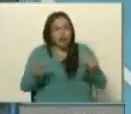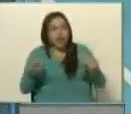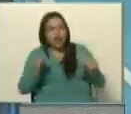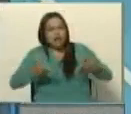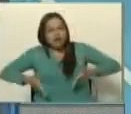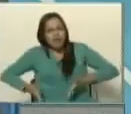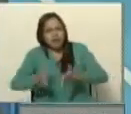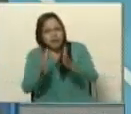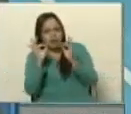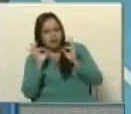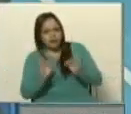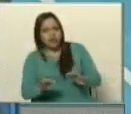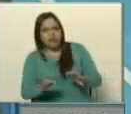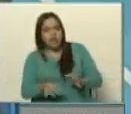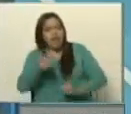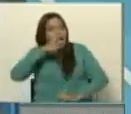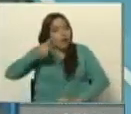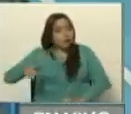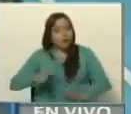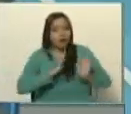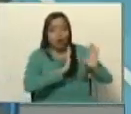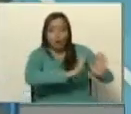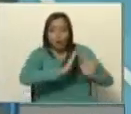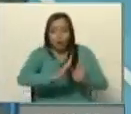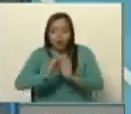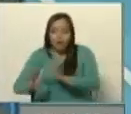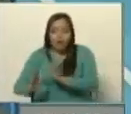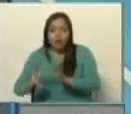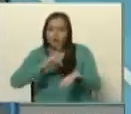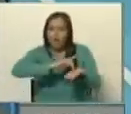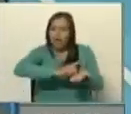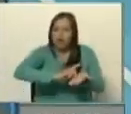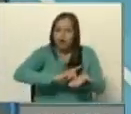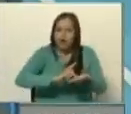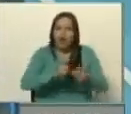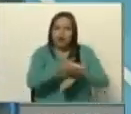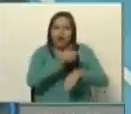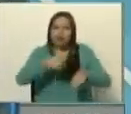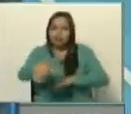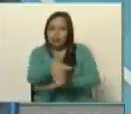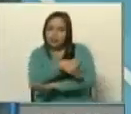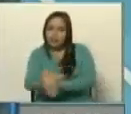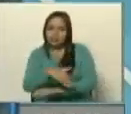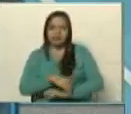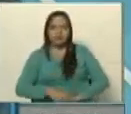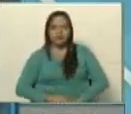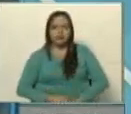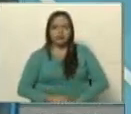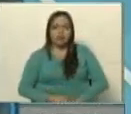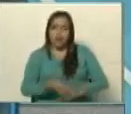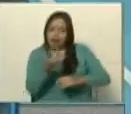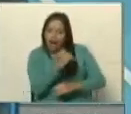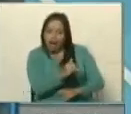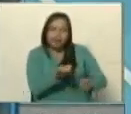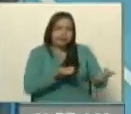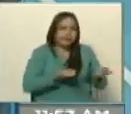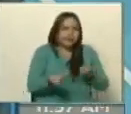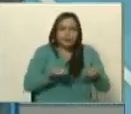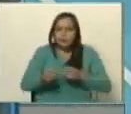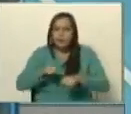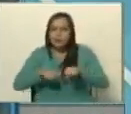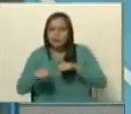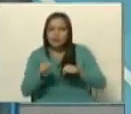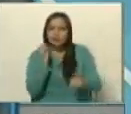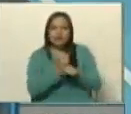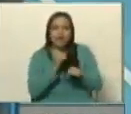ruta cierta, el poder popular, las parroquias, los gobiernos de calle, allí hay una dinámica de